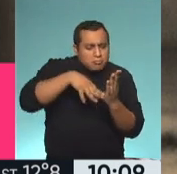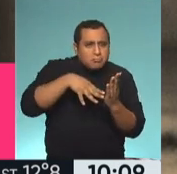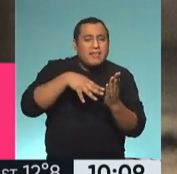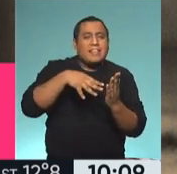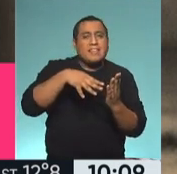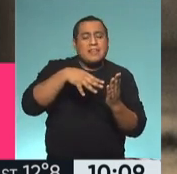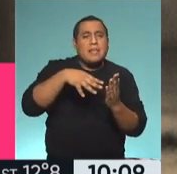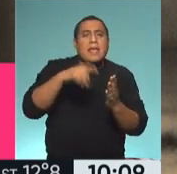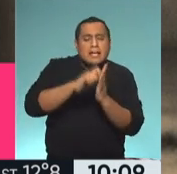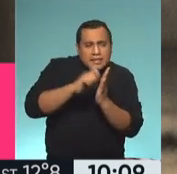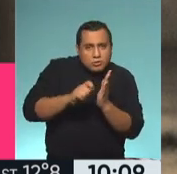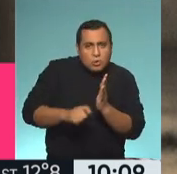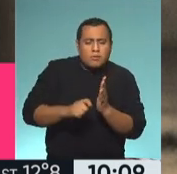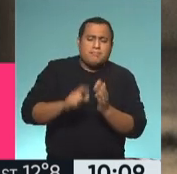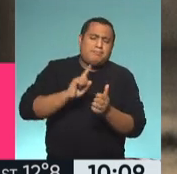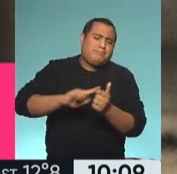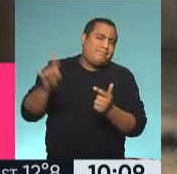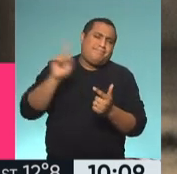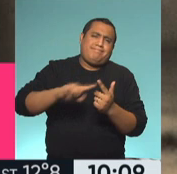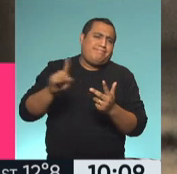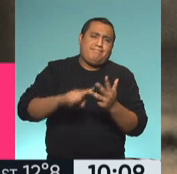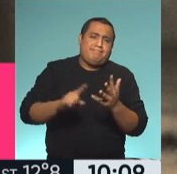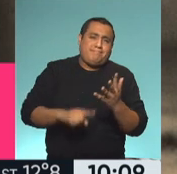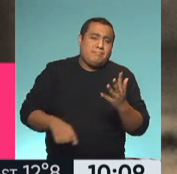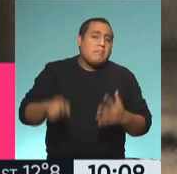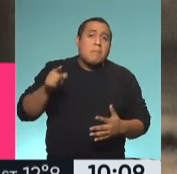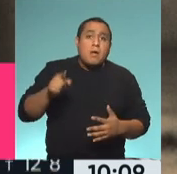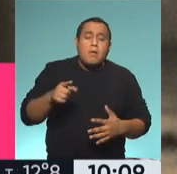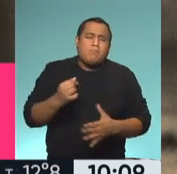escritor, considerado uno de los grandes mitos del cine.